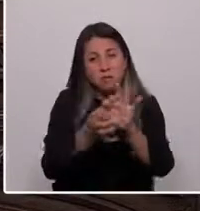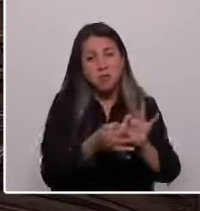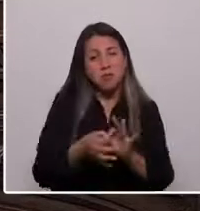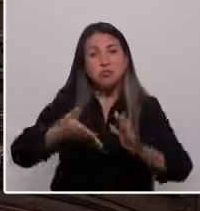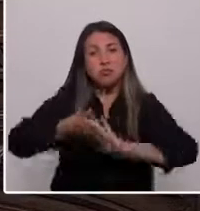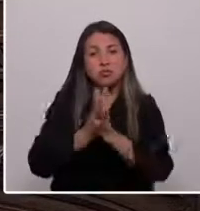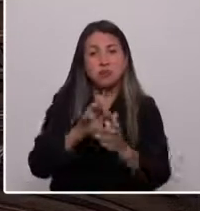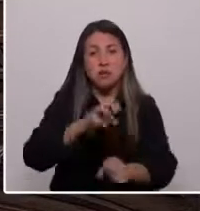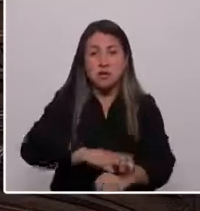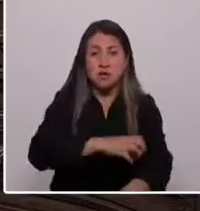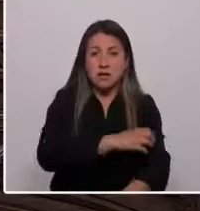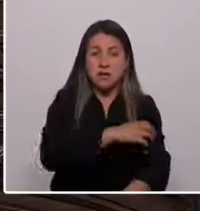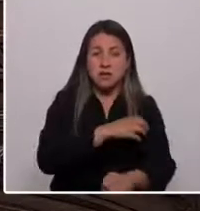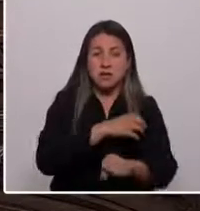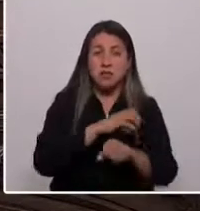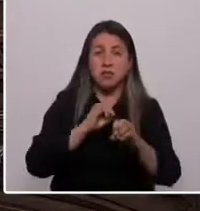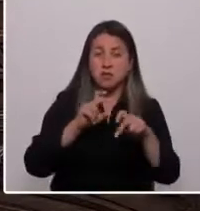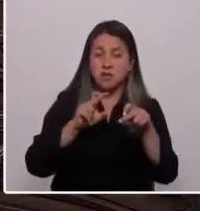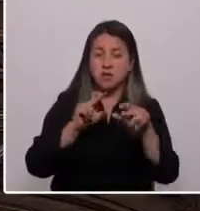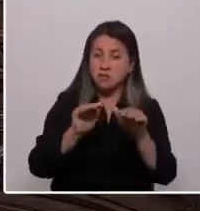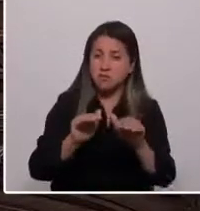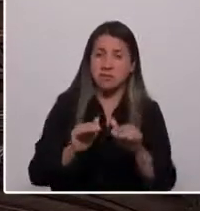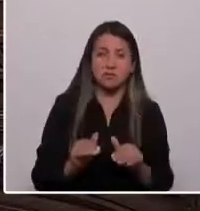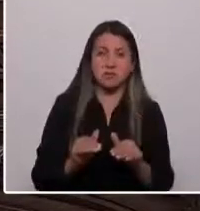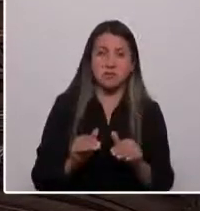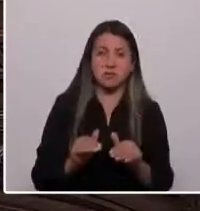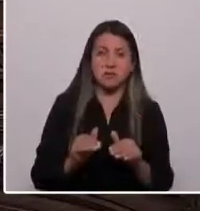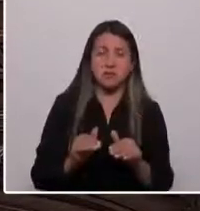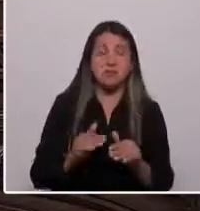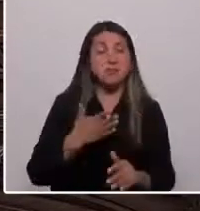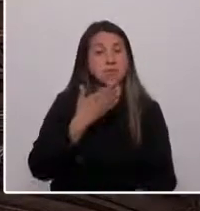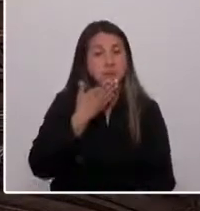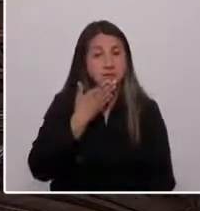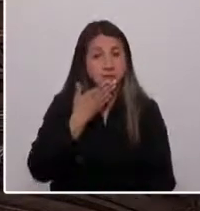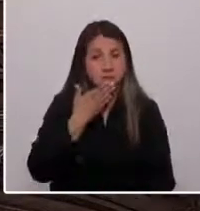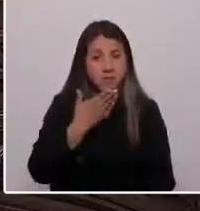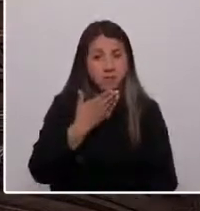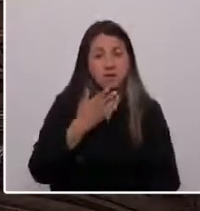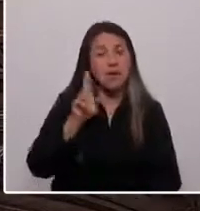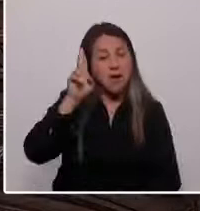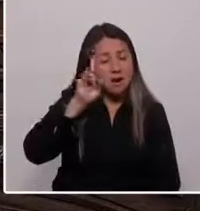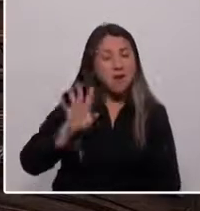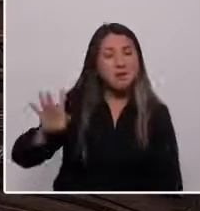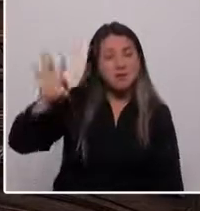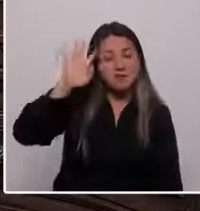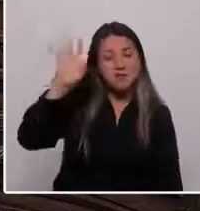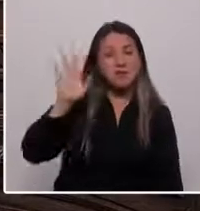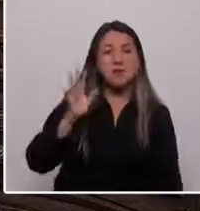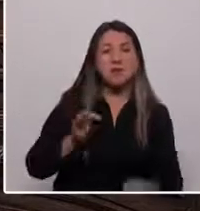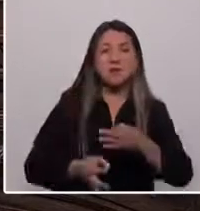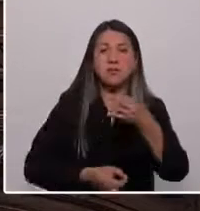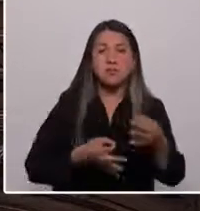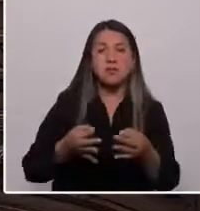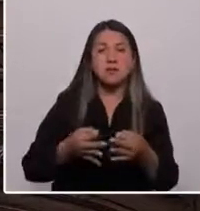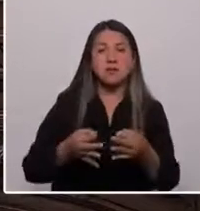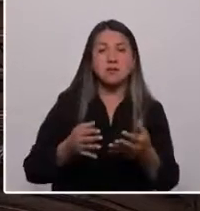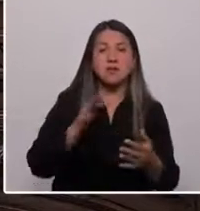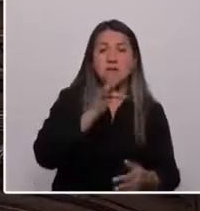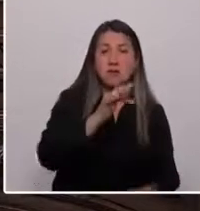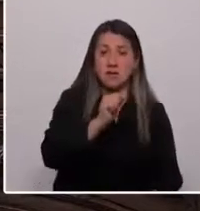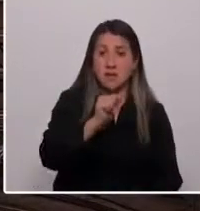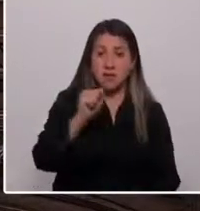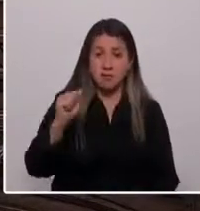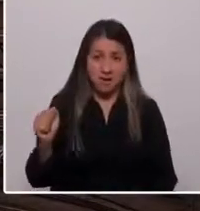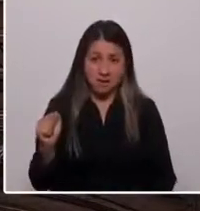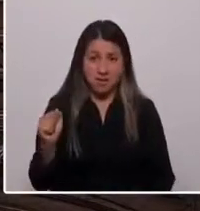oportunidades también quiero hacer una reflexión sobre nuestras fuerzas armadas de orden y